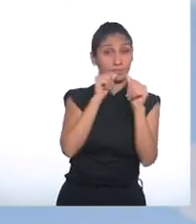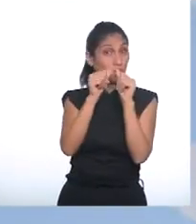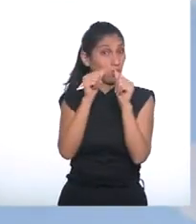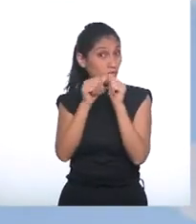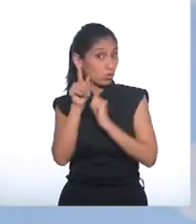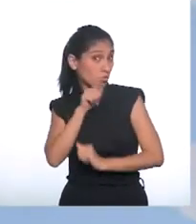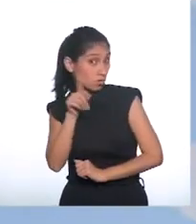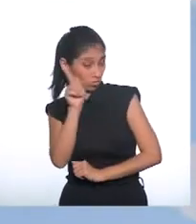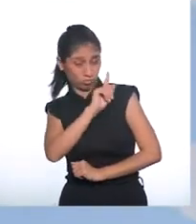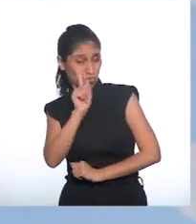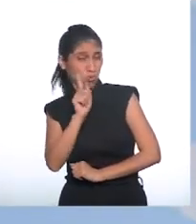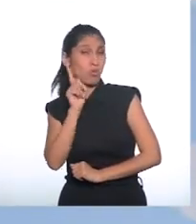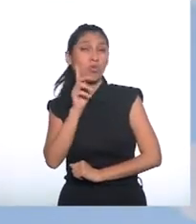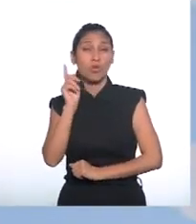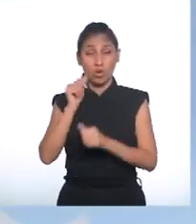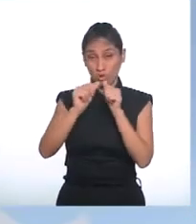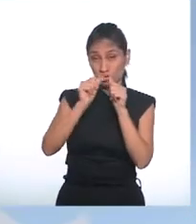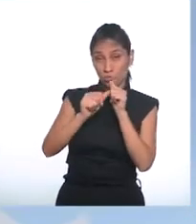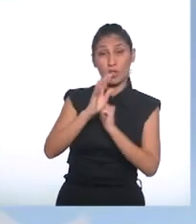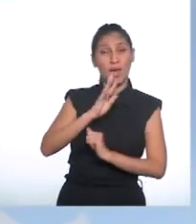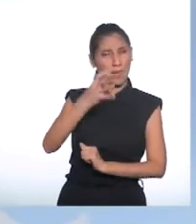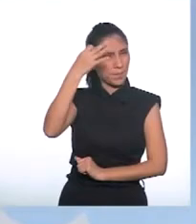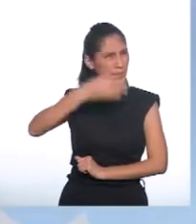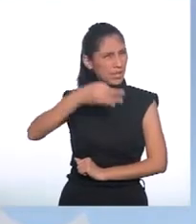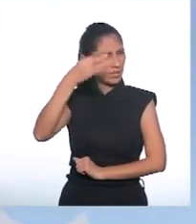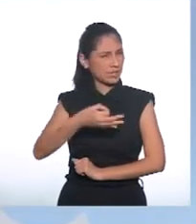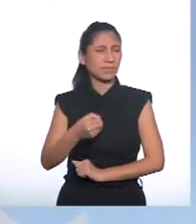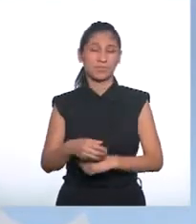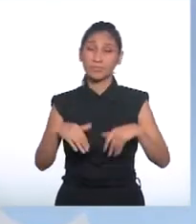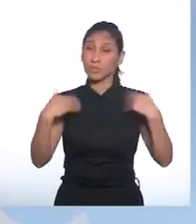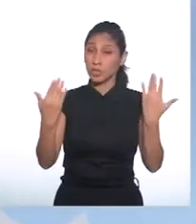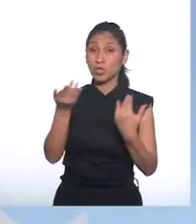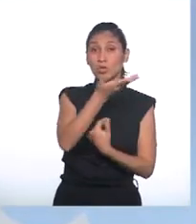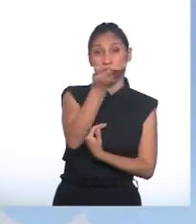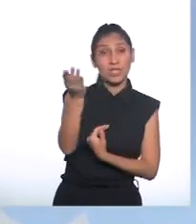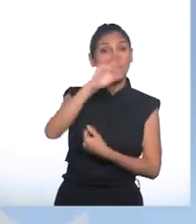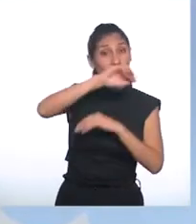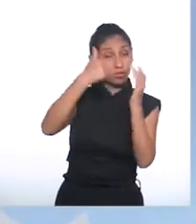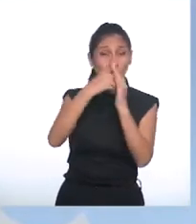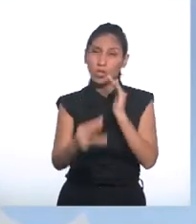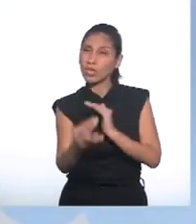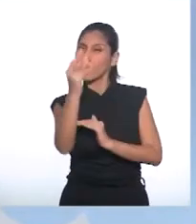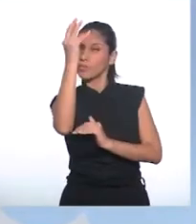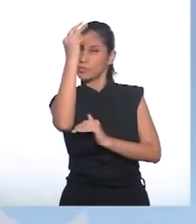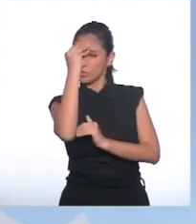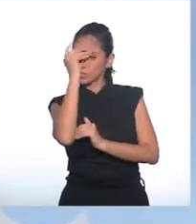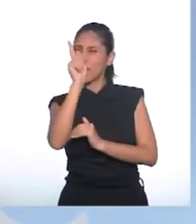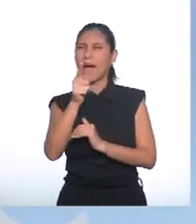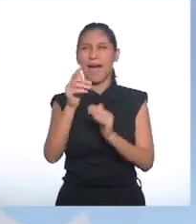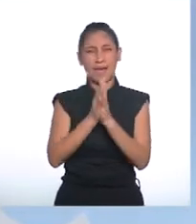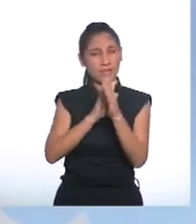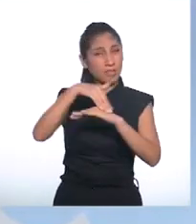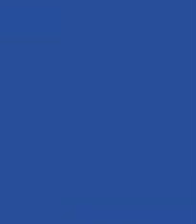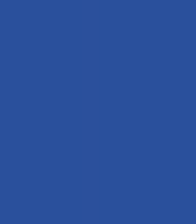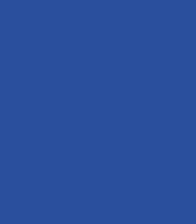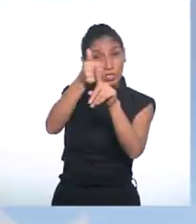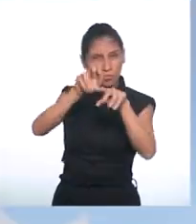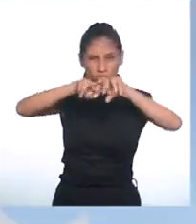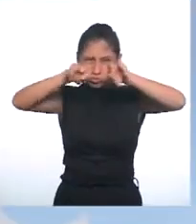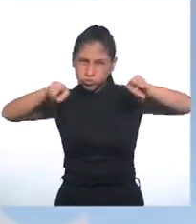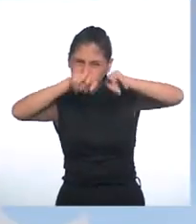mienten. Muy cierto. Por eso, utilicen los conocimientos que hemos adquirido y hagan también sus propias